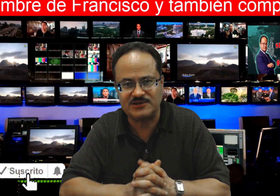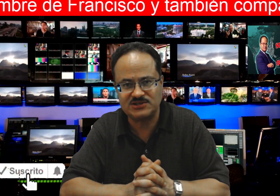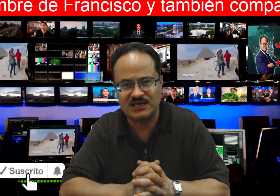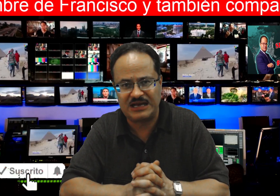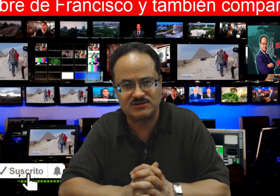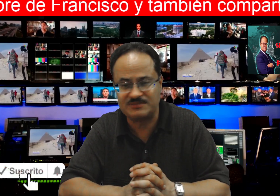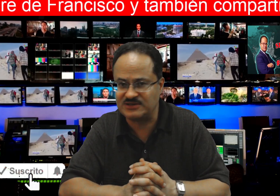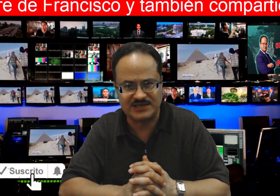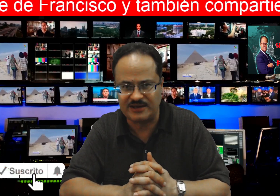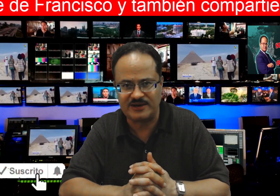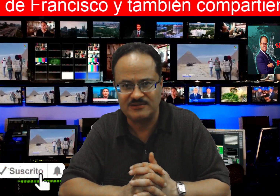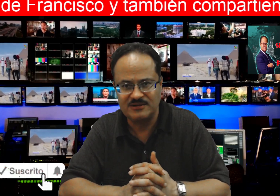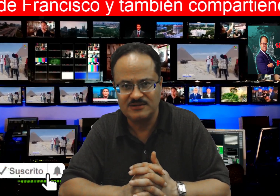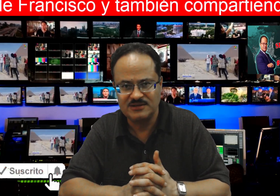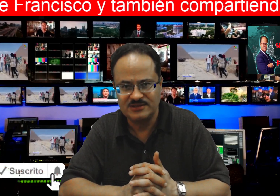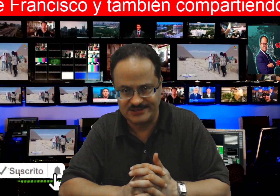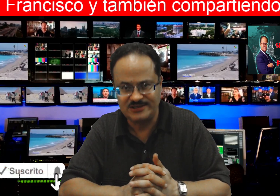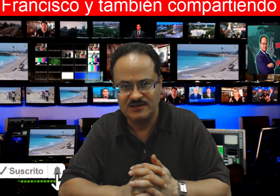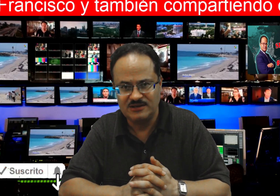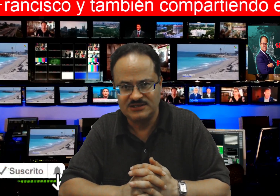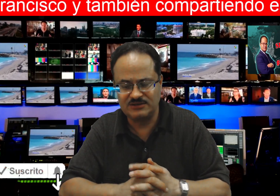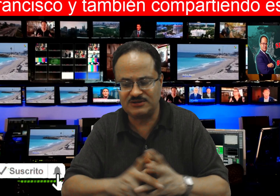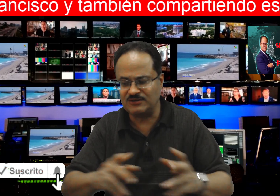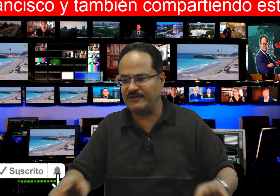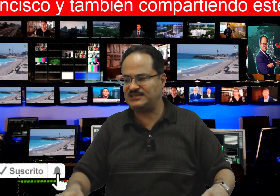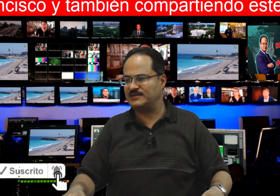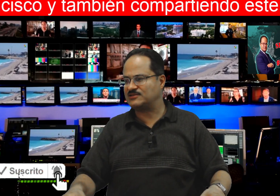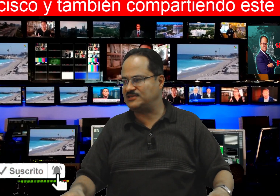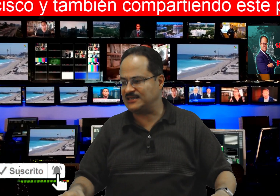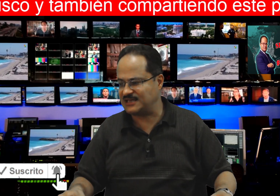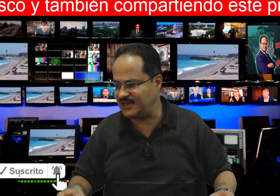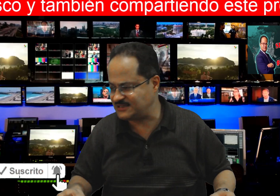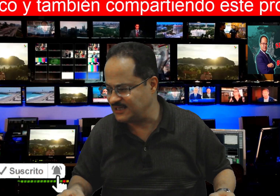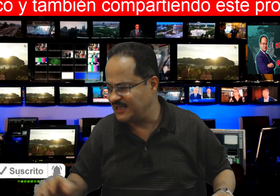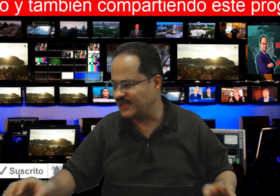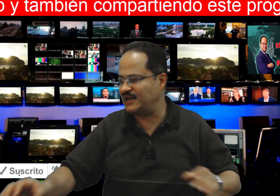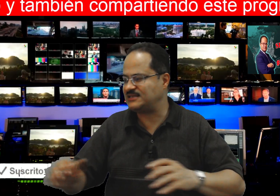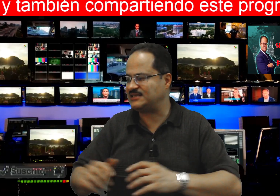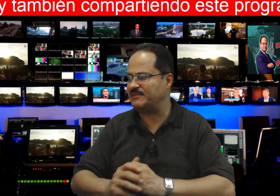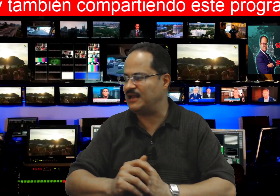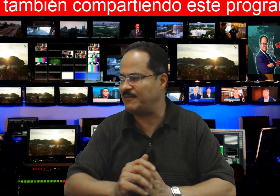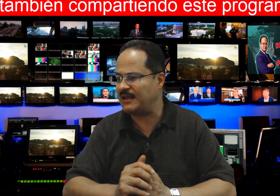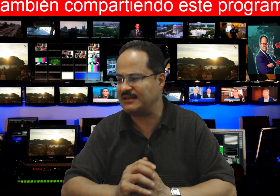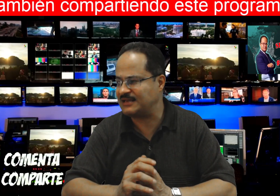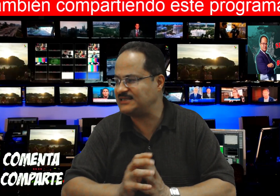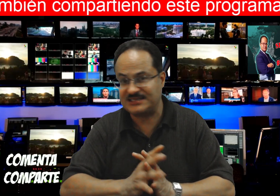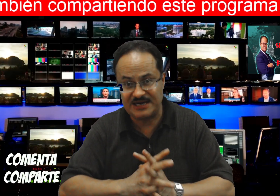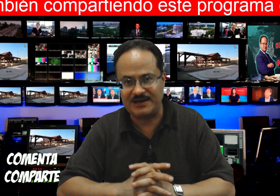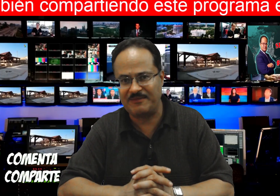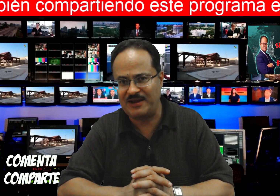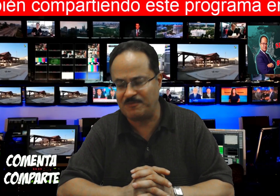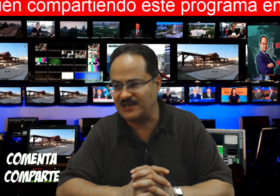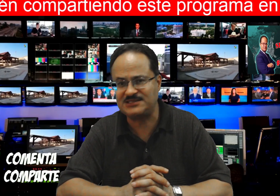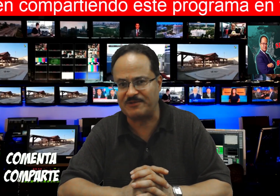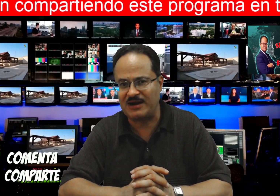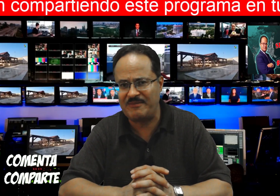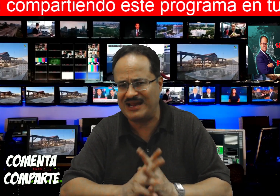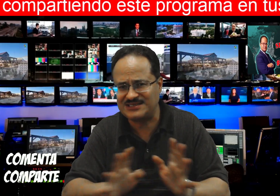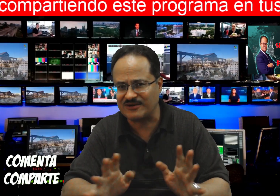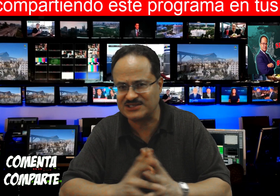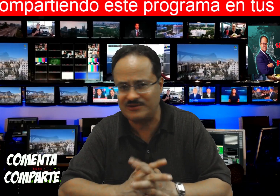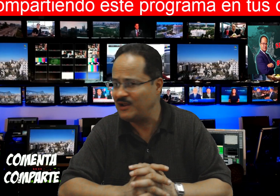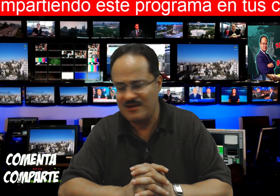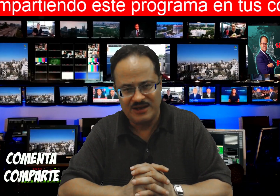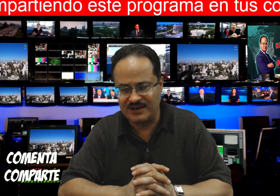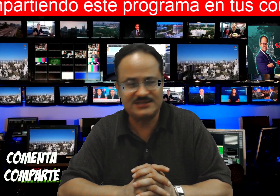básicos a los hermanos de Guerrero si me escuchas quieres quieres echarme la quieres echarme la mano para este programa en